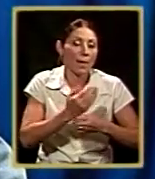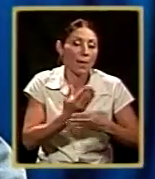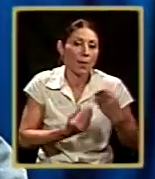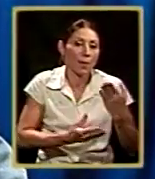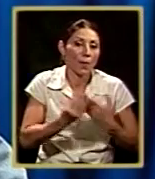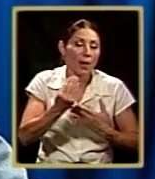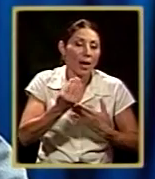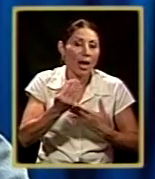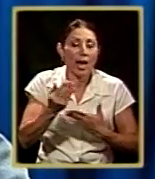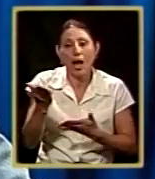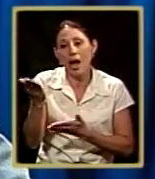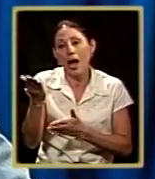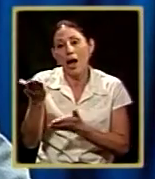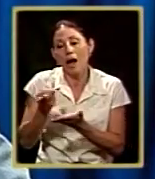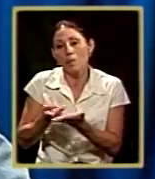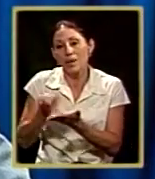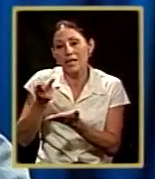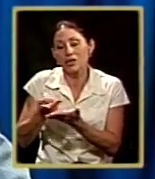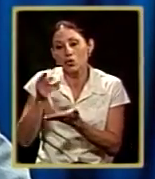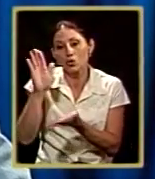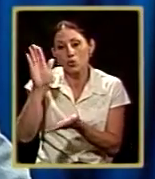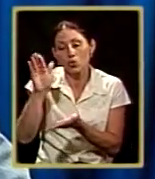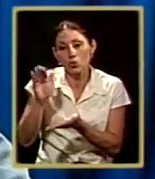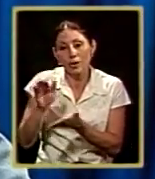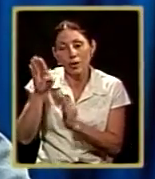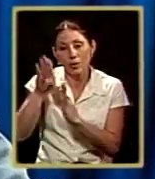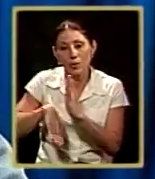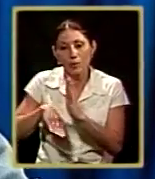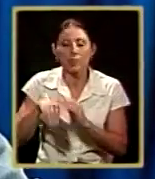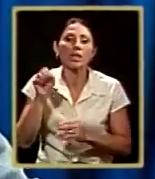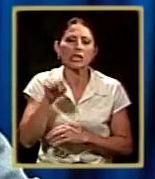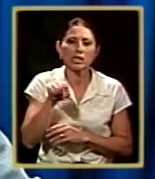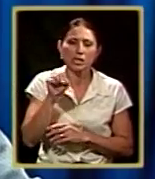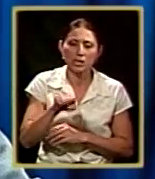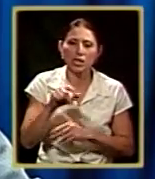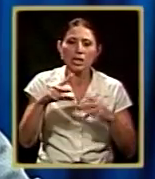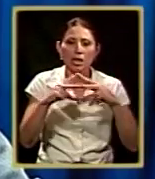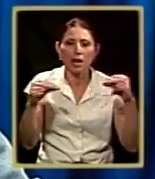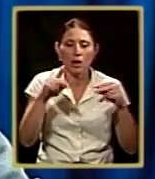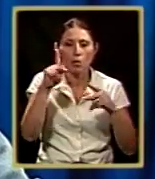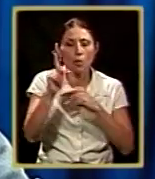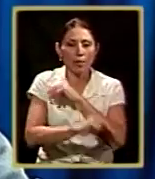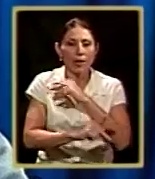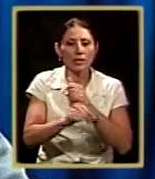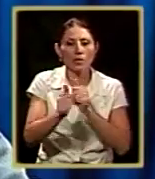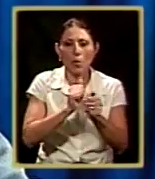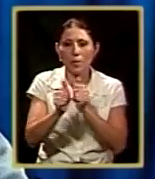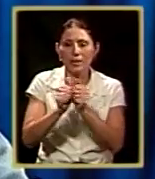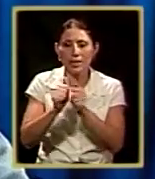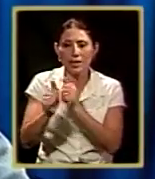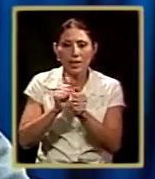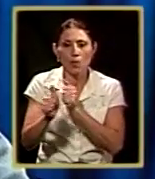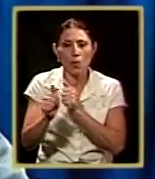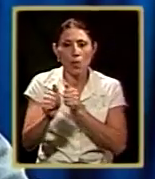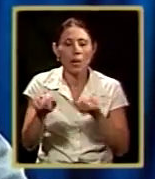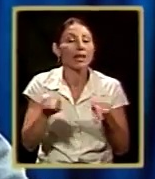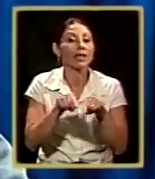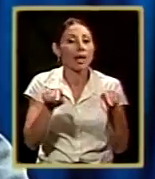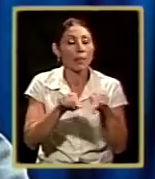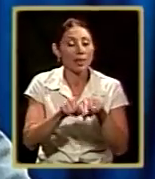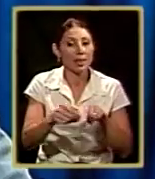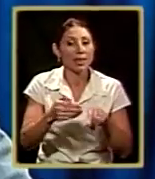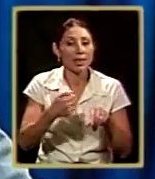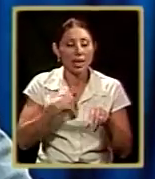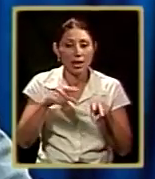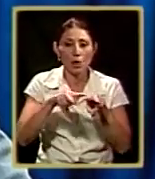precios de China, pero sí a unos precios muy... Sí, es un país muy competitivo y con gente también, con la ventaja de que tiene